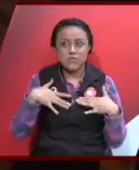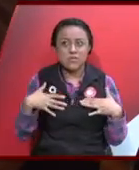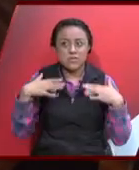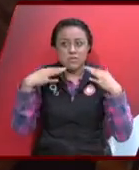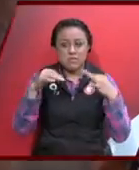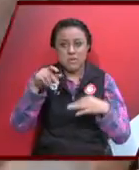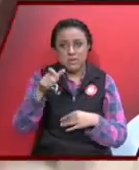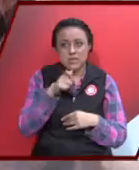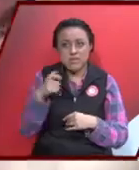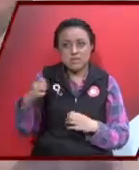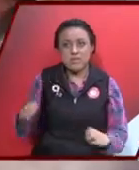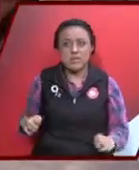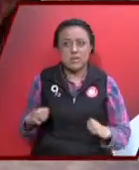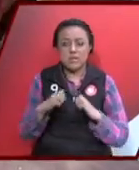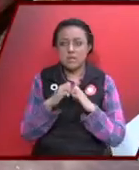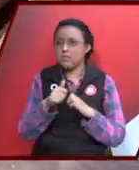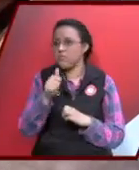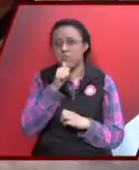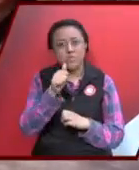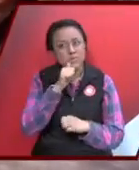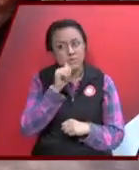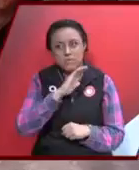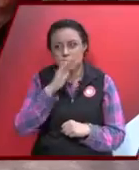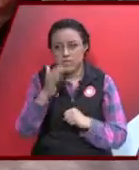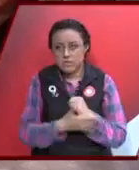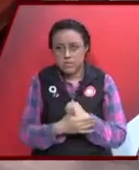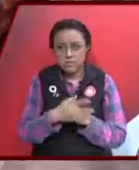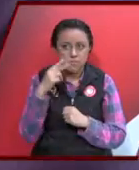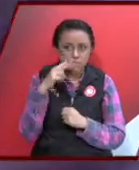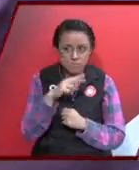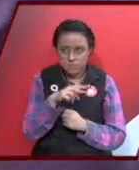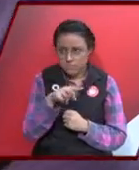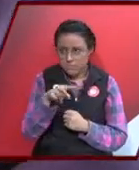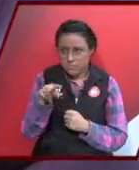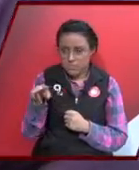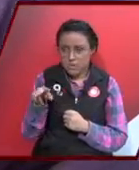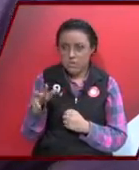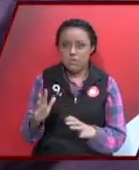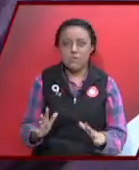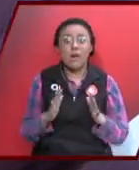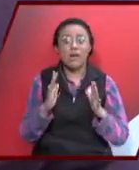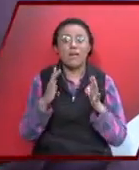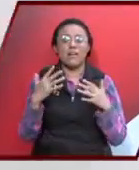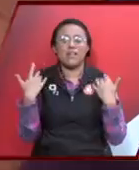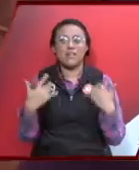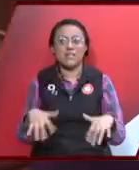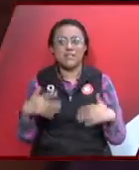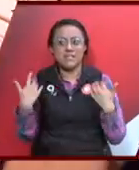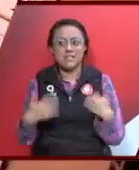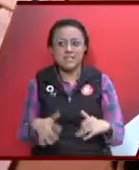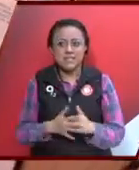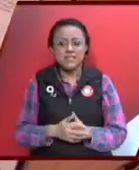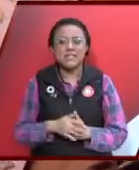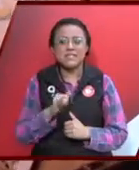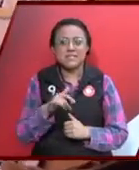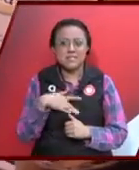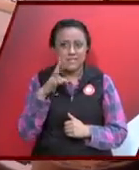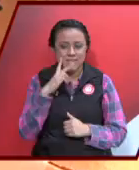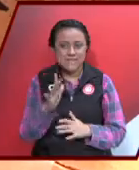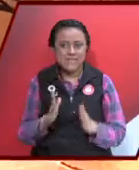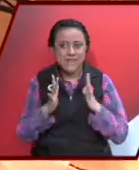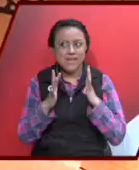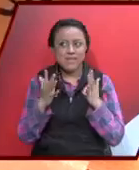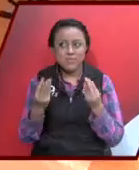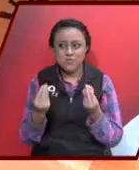emergencia, desgraciadamente, aún no ha terminado. Oye, ¿puedes voltear hacia tu derecha? ¡Wow! Sí, estoy bastante